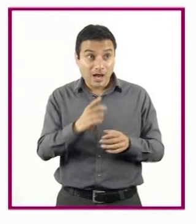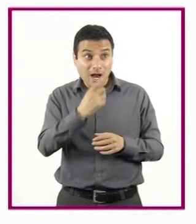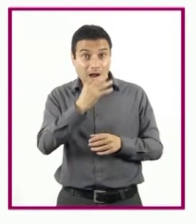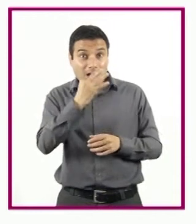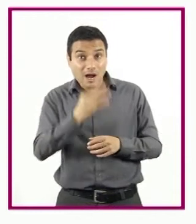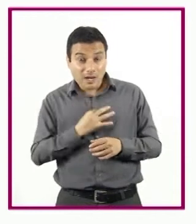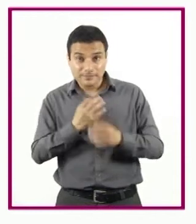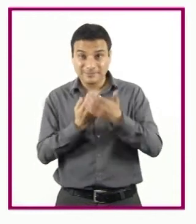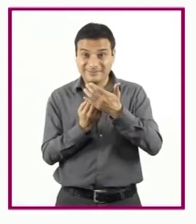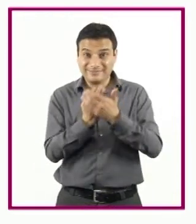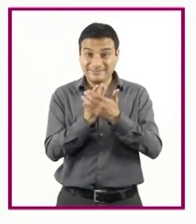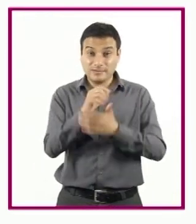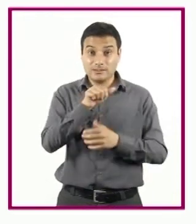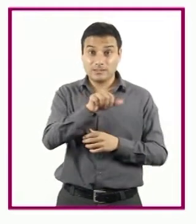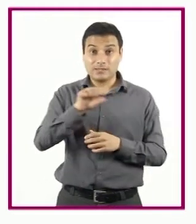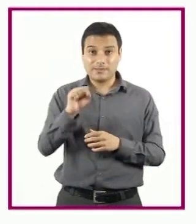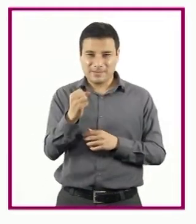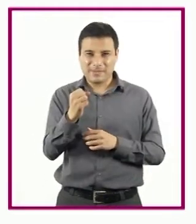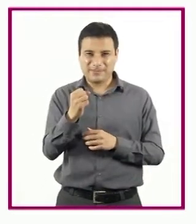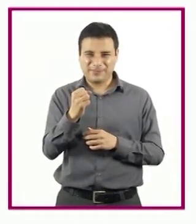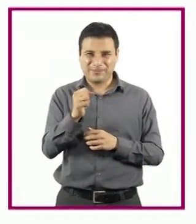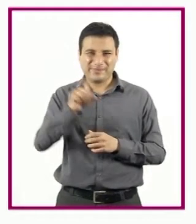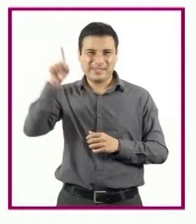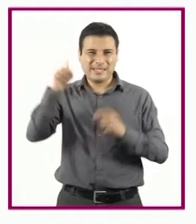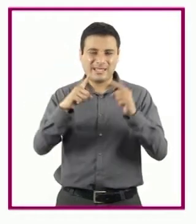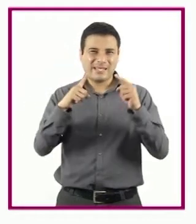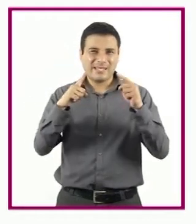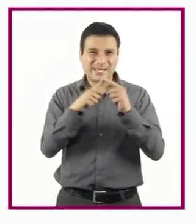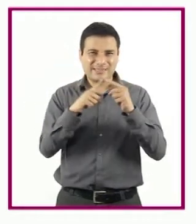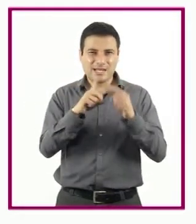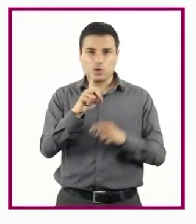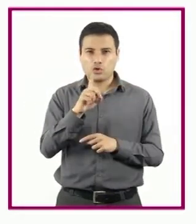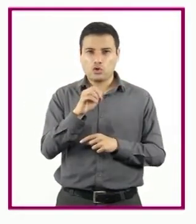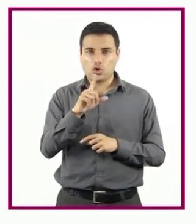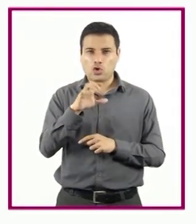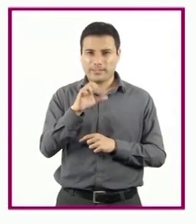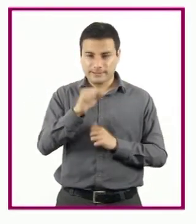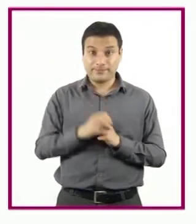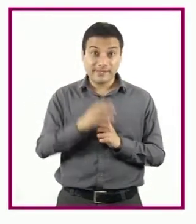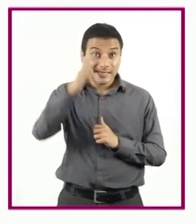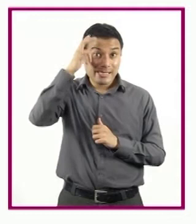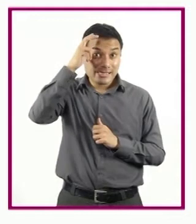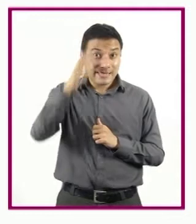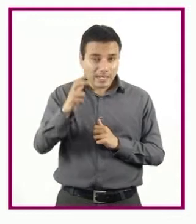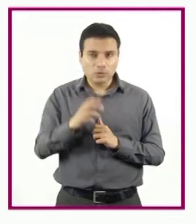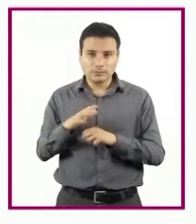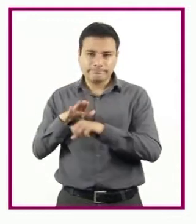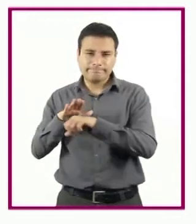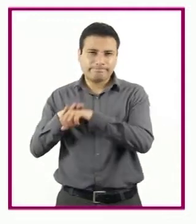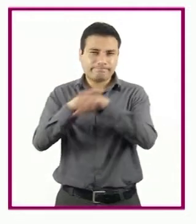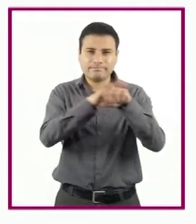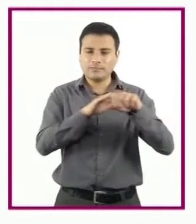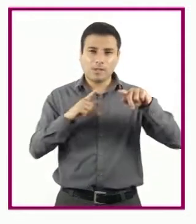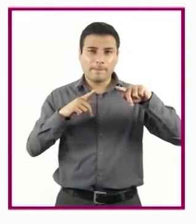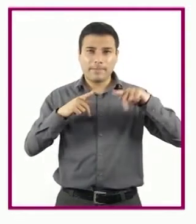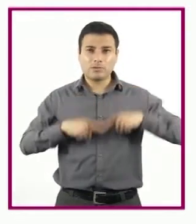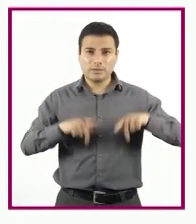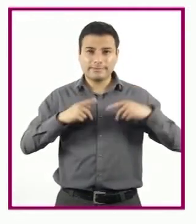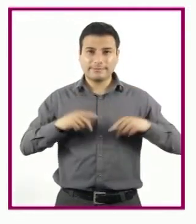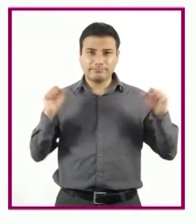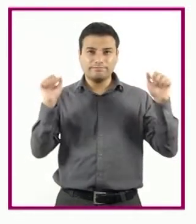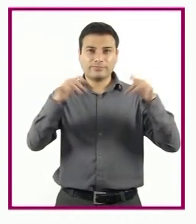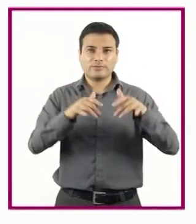septiembre, en el atrio de la iglesia del pueblo de Dolores, el cura Miguel Hidalgo convocó al pueblo a levantarse en